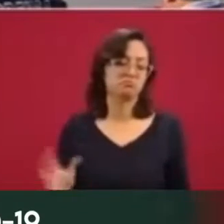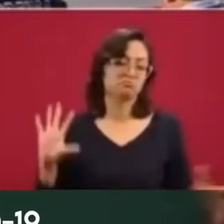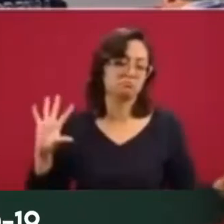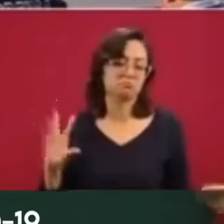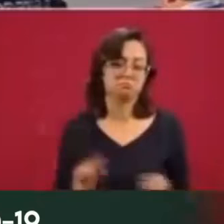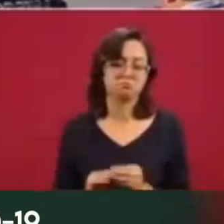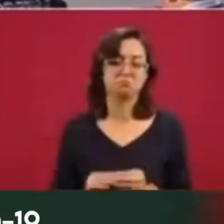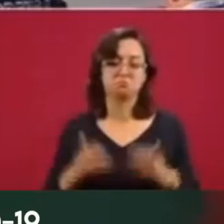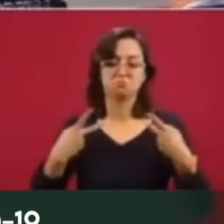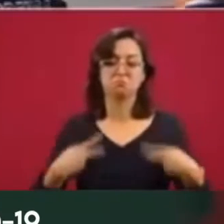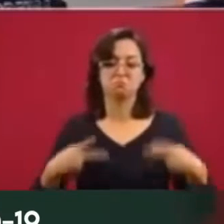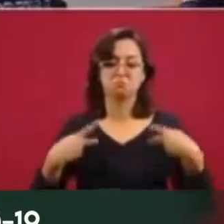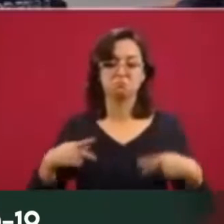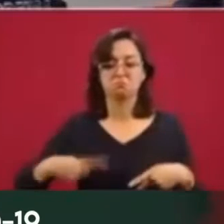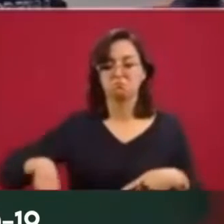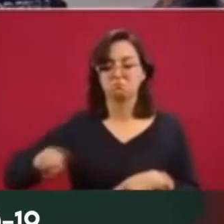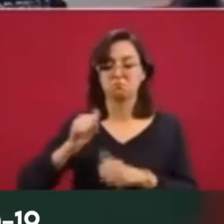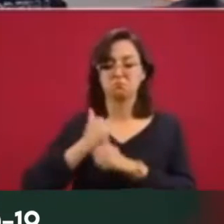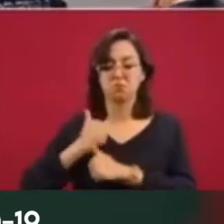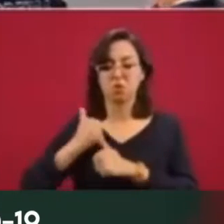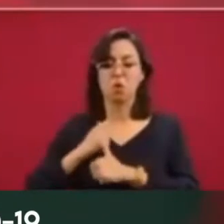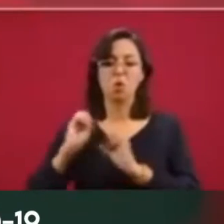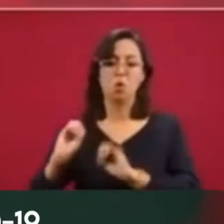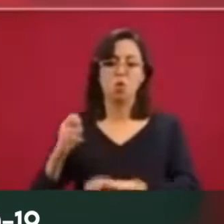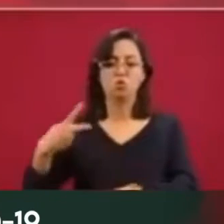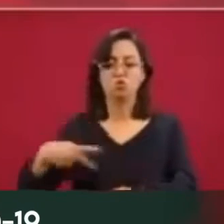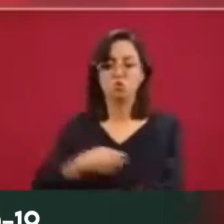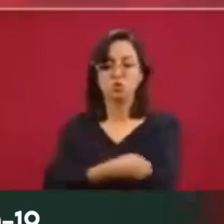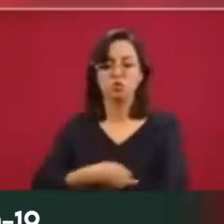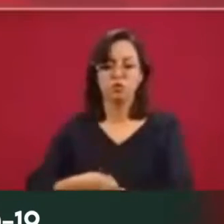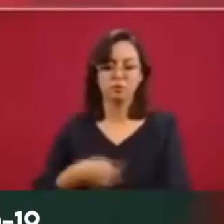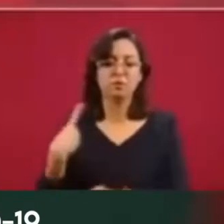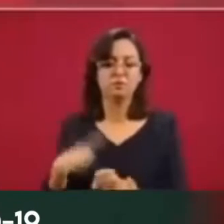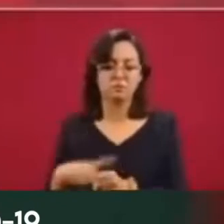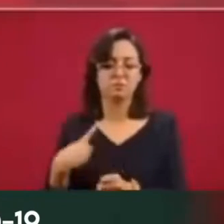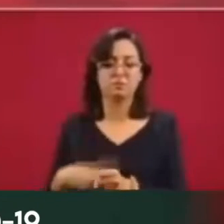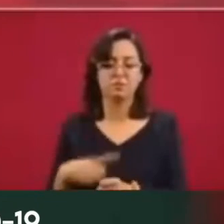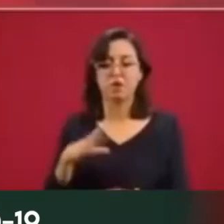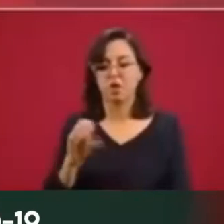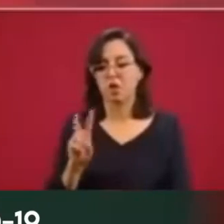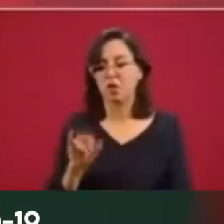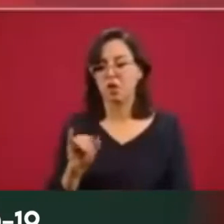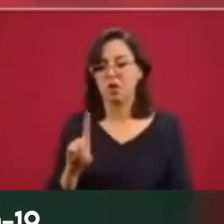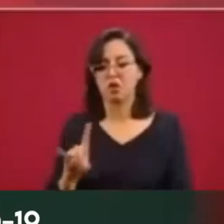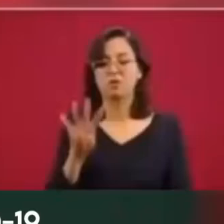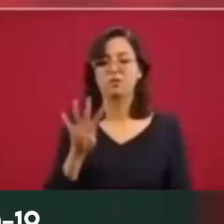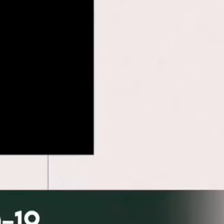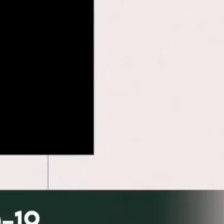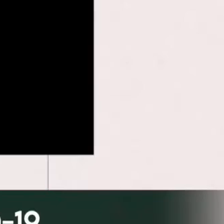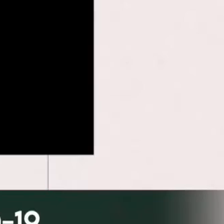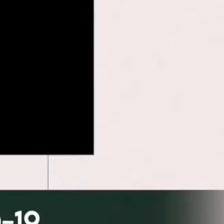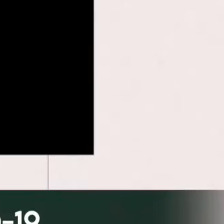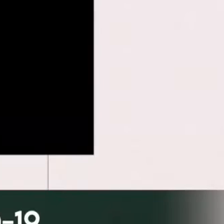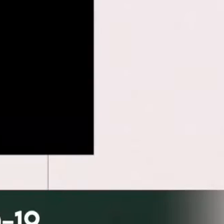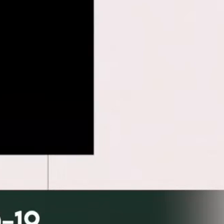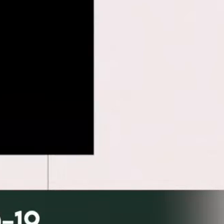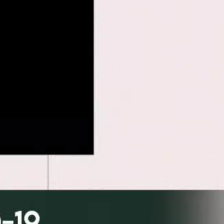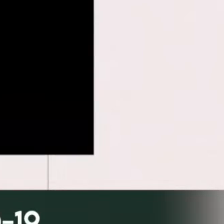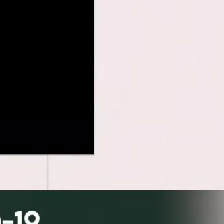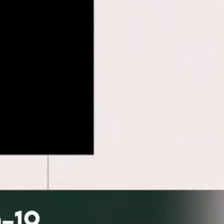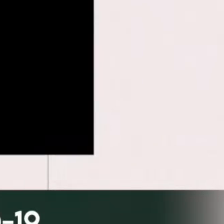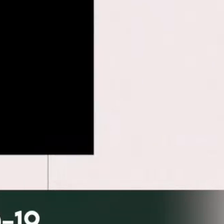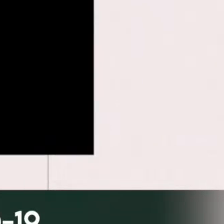un segundo contagio de COVID-19. En su cuenta de Twitter, el alto mando militar dijo que después de realizarse la prueba de detección del